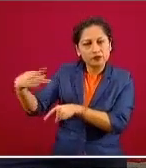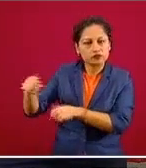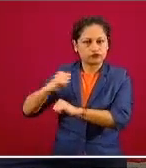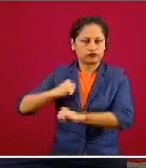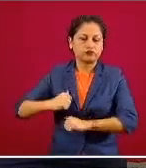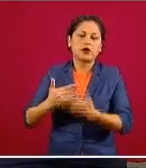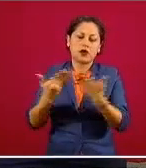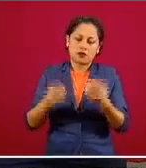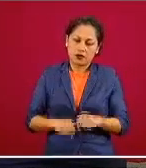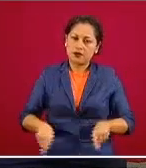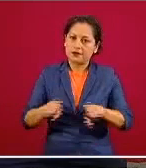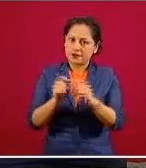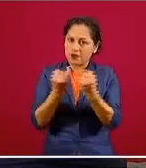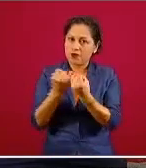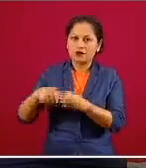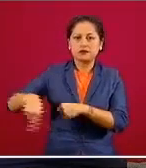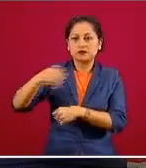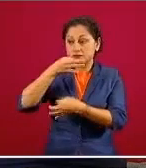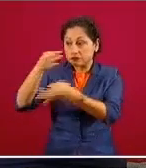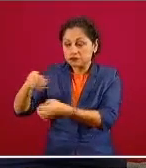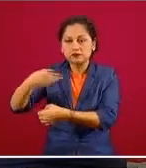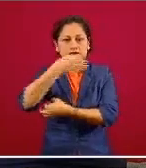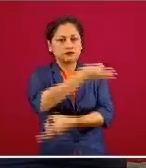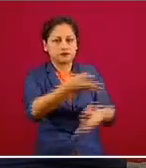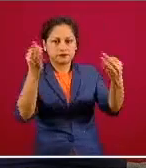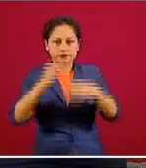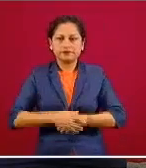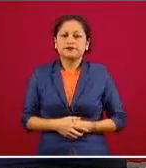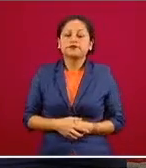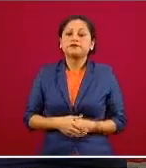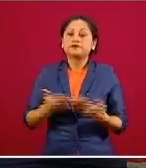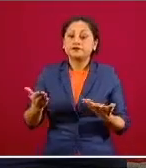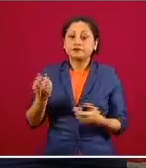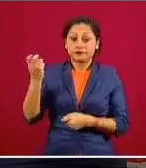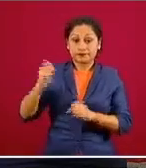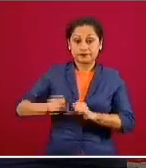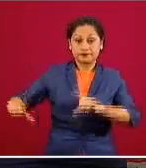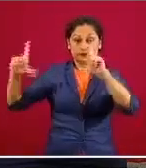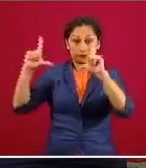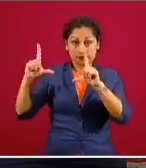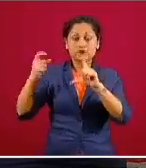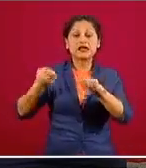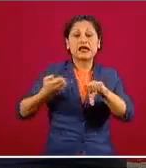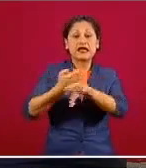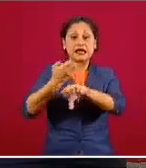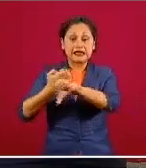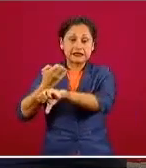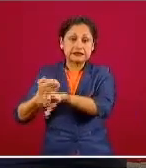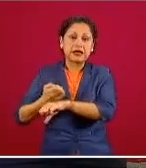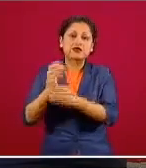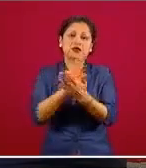municipios que lograríamos liberar de estas medidas de mitigación. Están por estado, sino, y hay tres